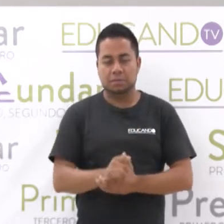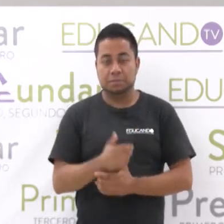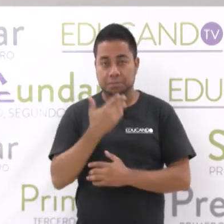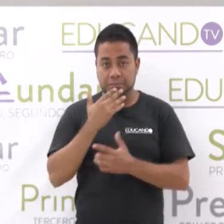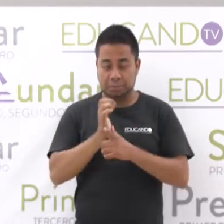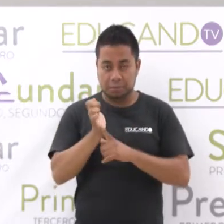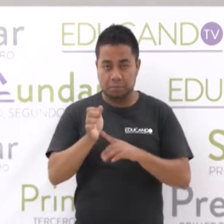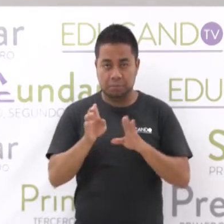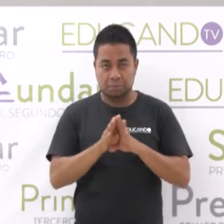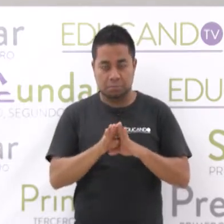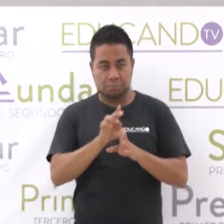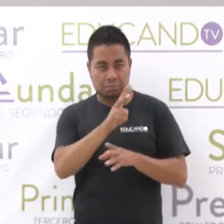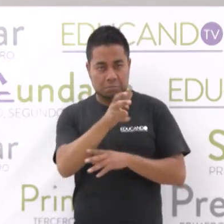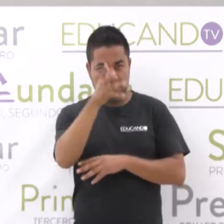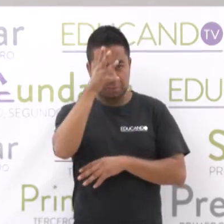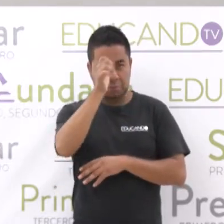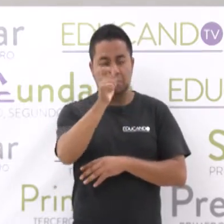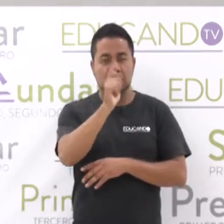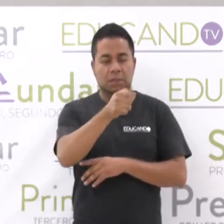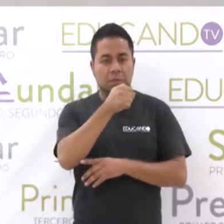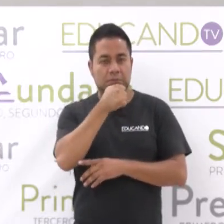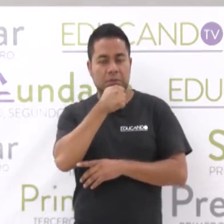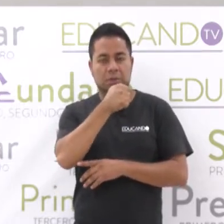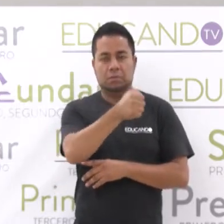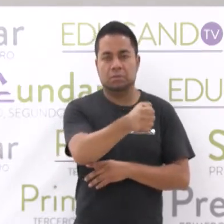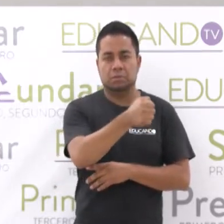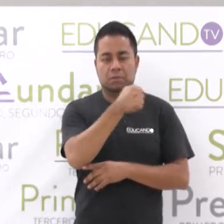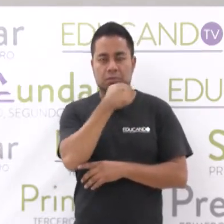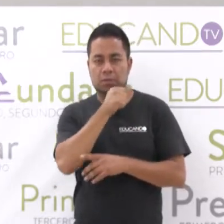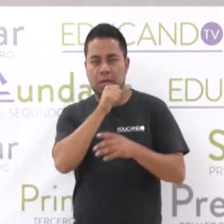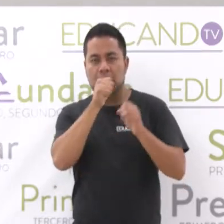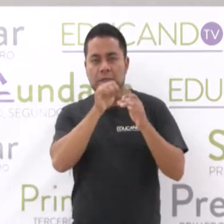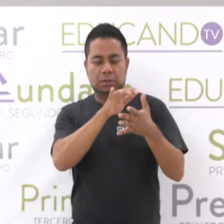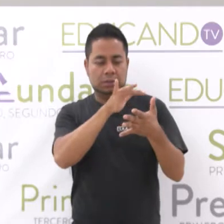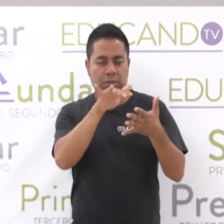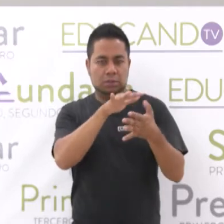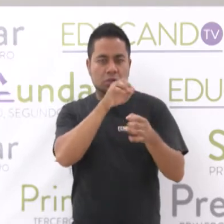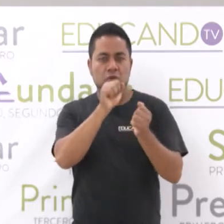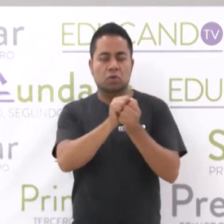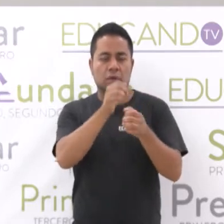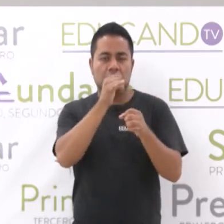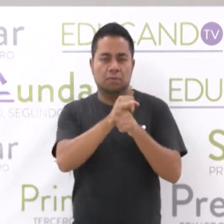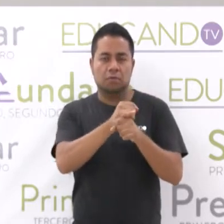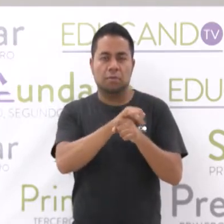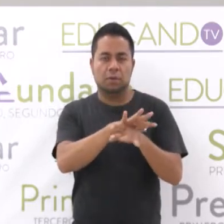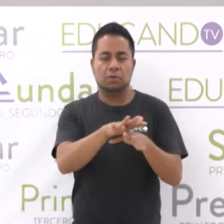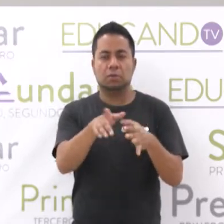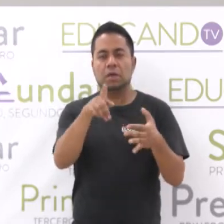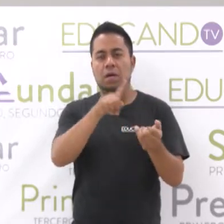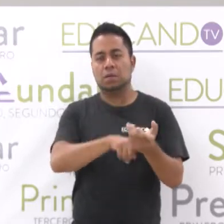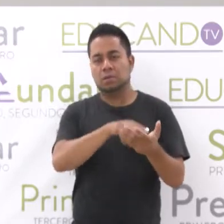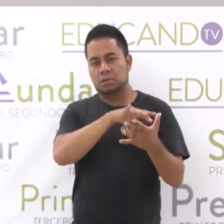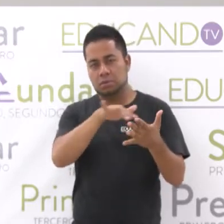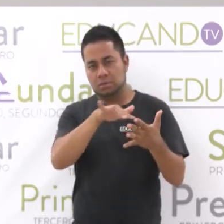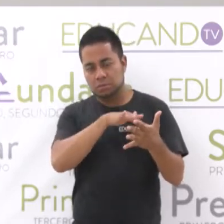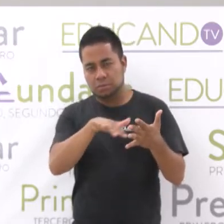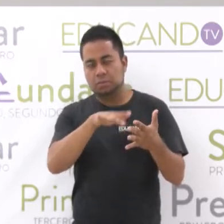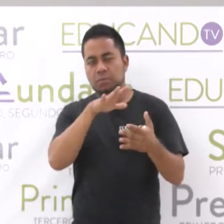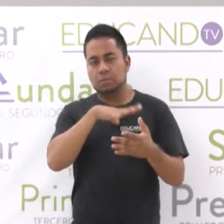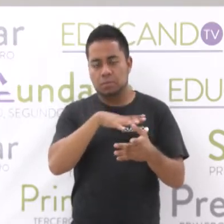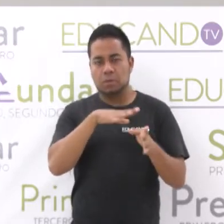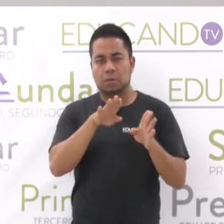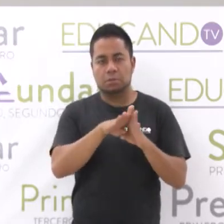entonces nos vamos a quedar con este concepto de reportaje. El reportaje es un texto informativo en el que se desarrolla de